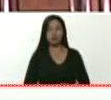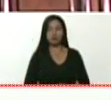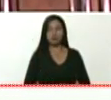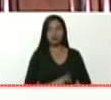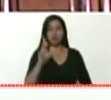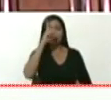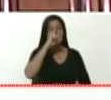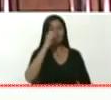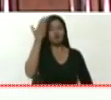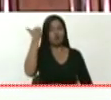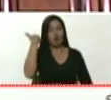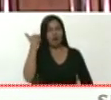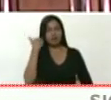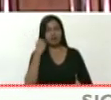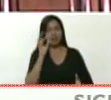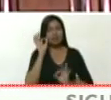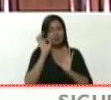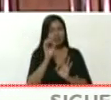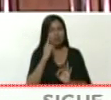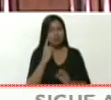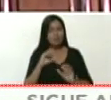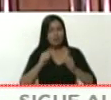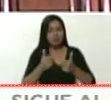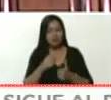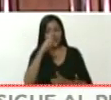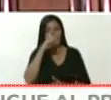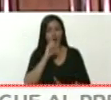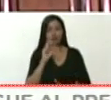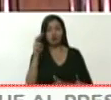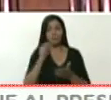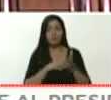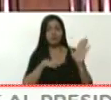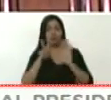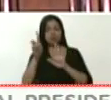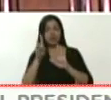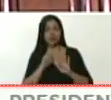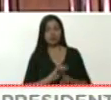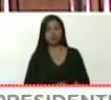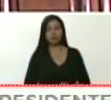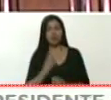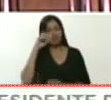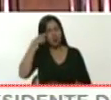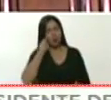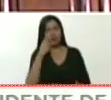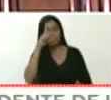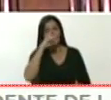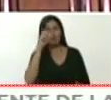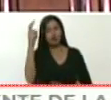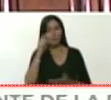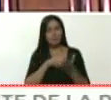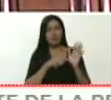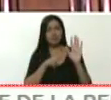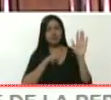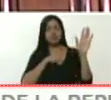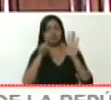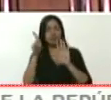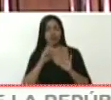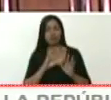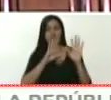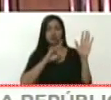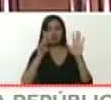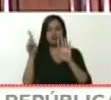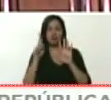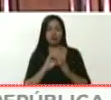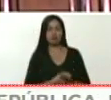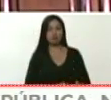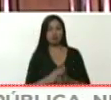tres años exactamente, empezando el año 2016. ¿Se acuerdan del año 2016, verdad?